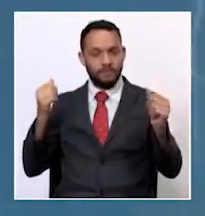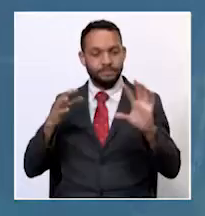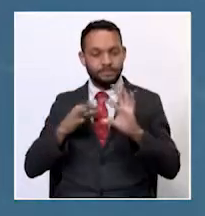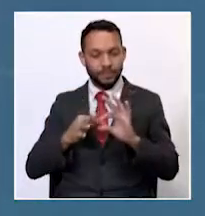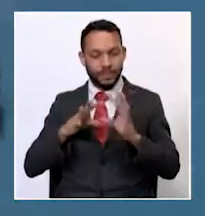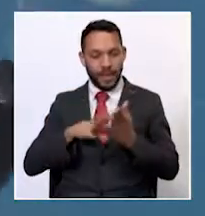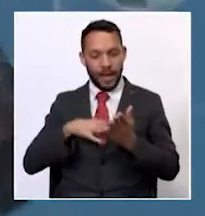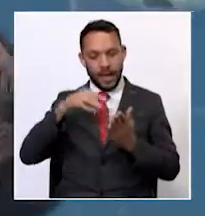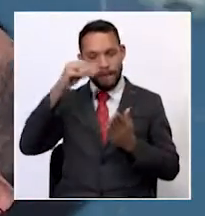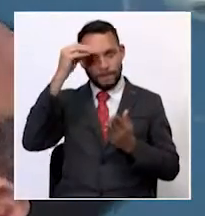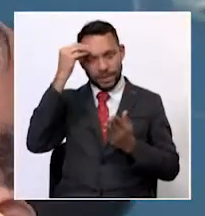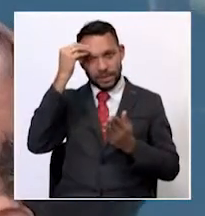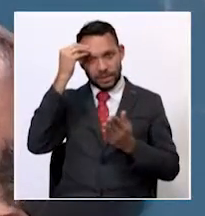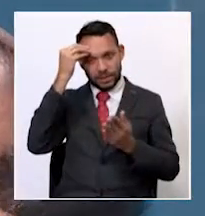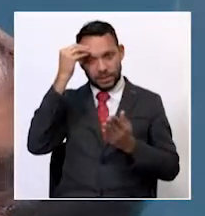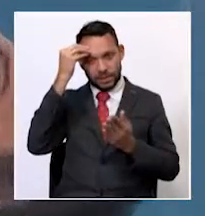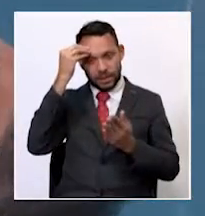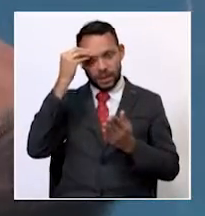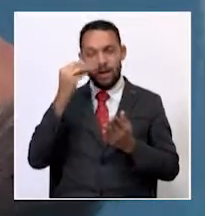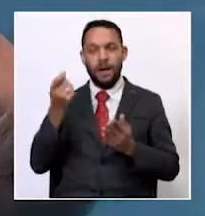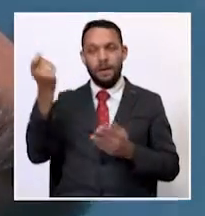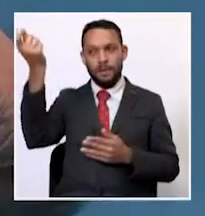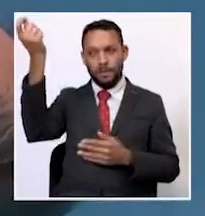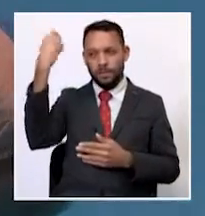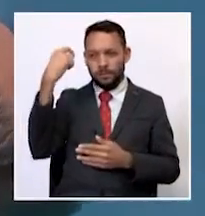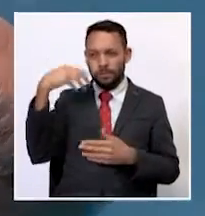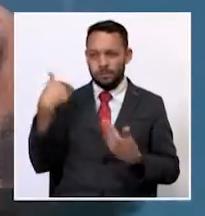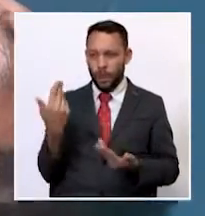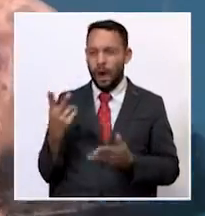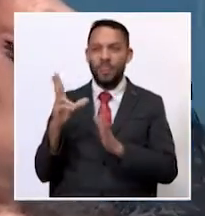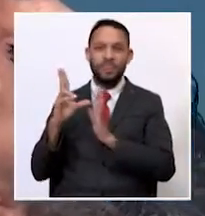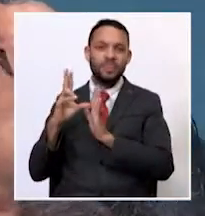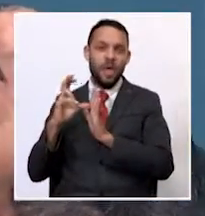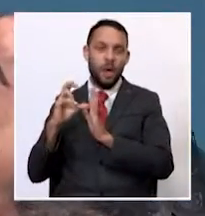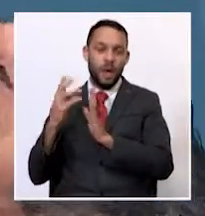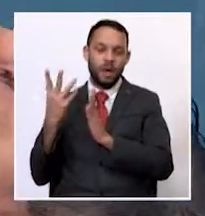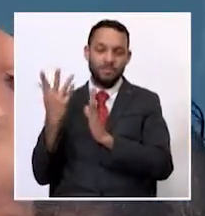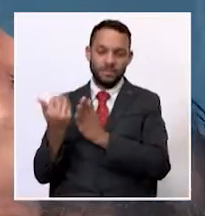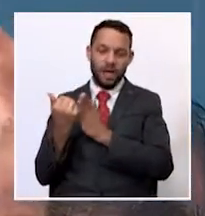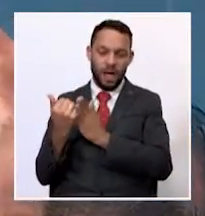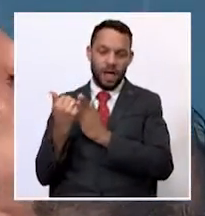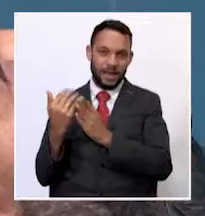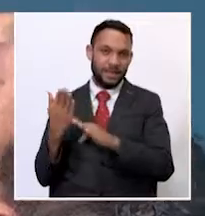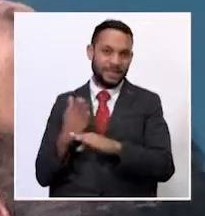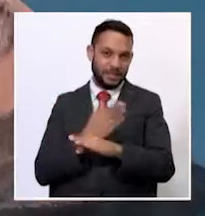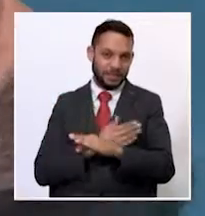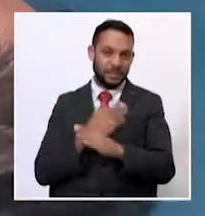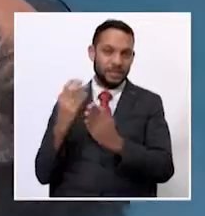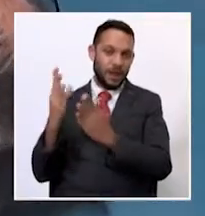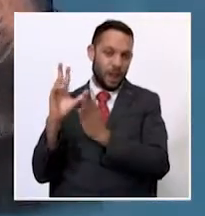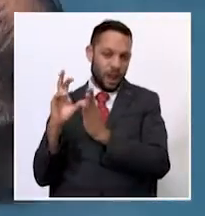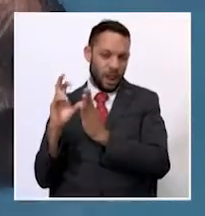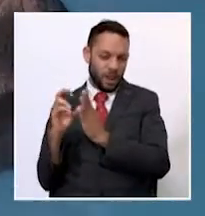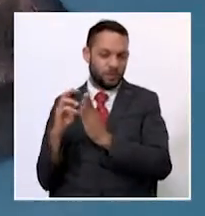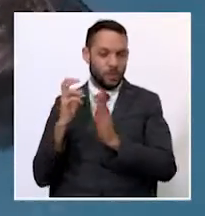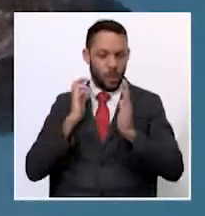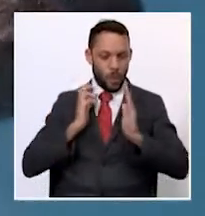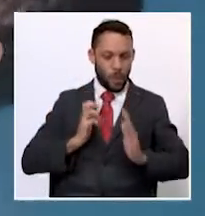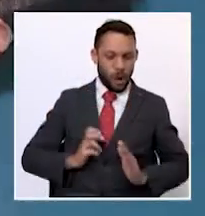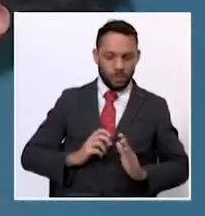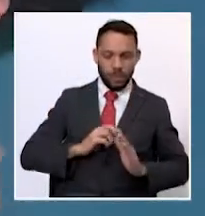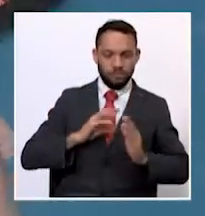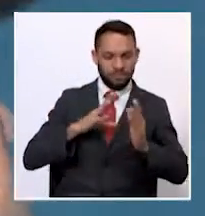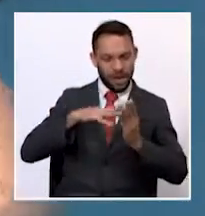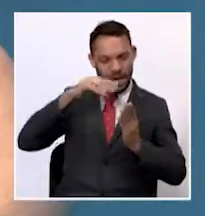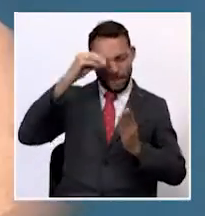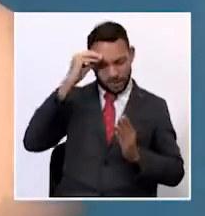una técnica en la que sabe cómo movilizar las articulaciones para no hacer daño, hay un conocimiento anatómico de la columna para nunca